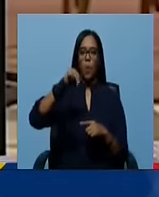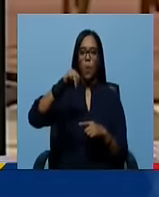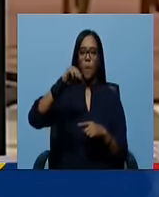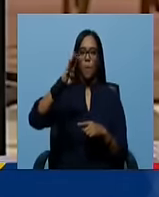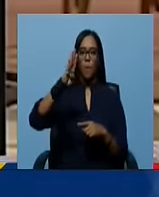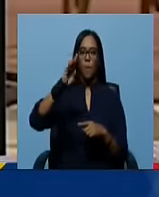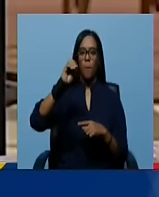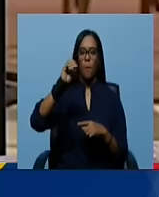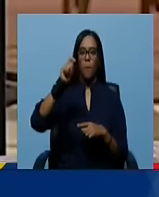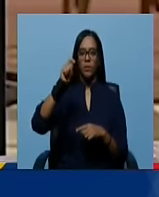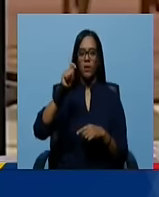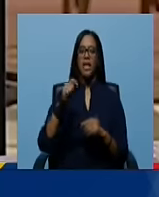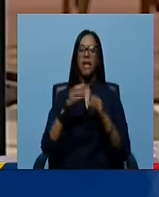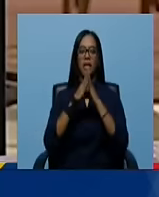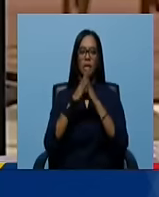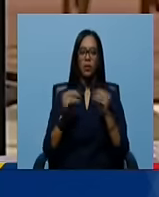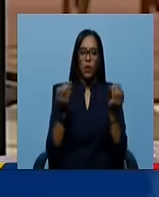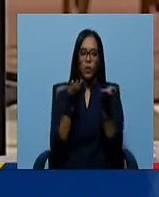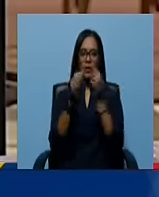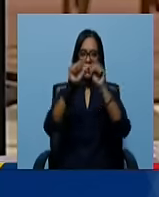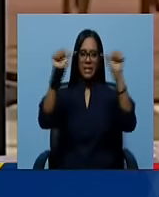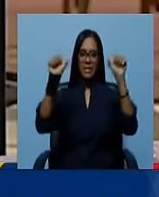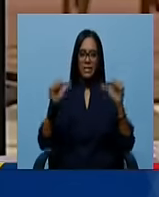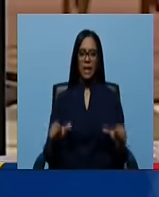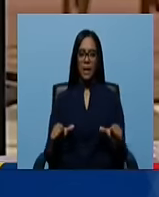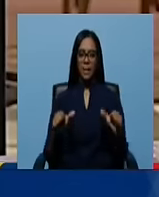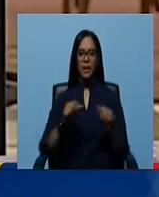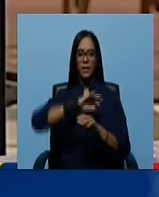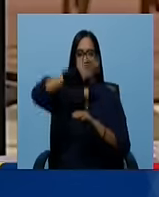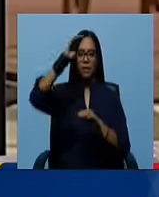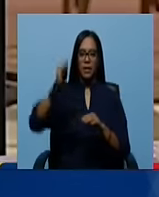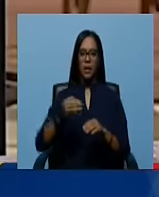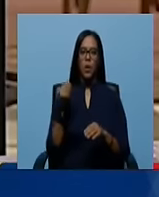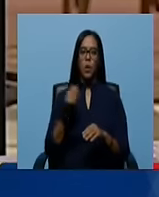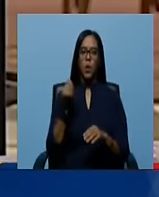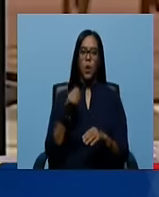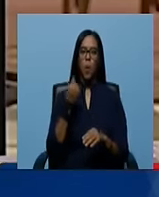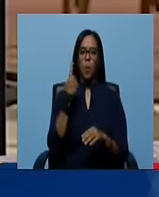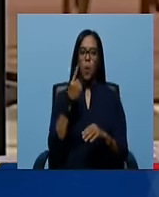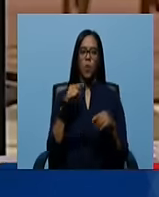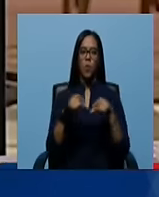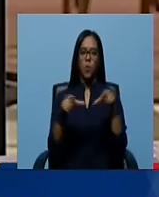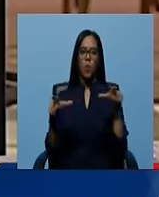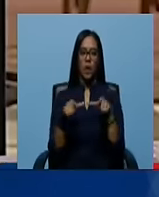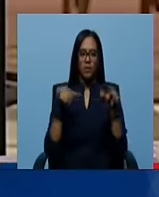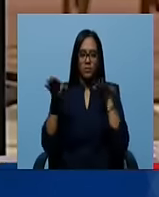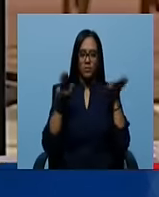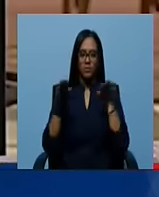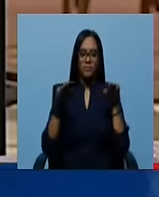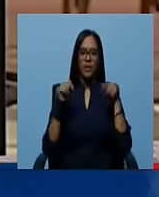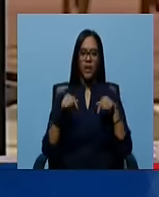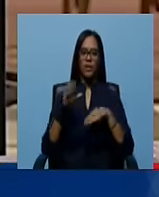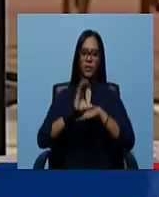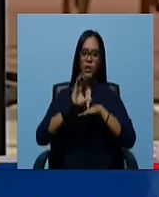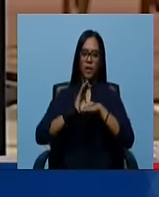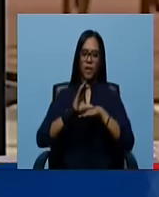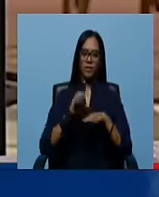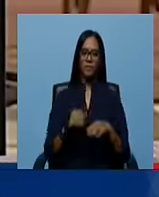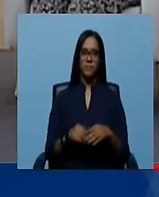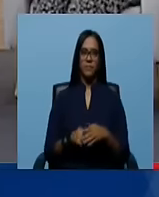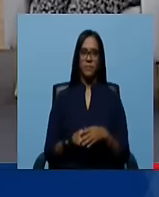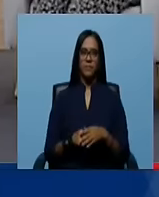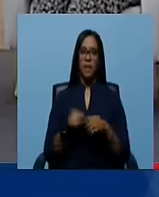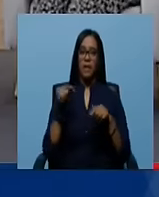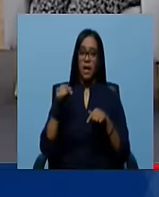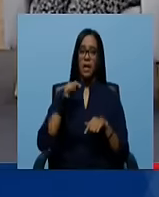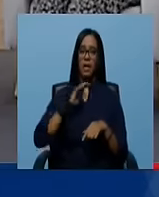y de todo el sistema del Guareira Repano como un polo turístico de esta gran ciudad. Y ahí